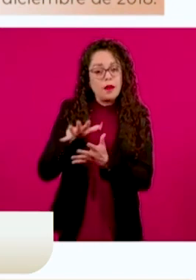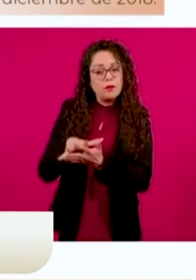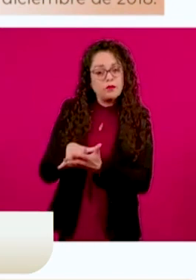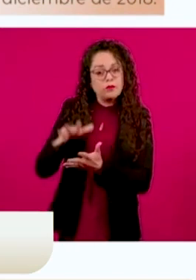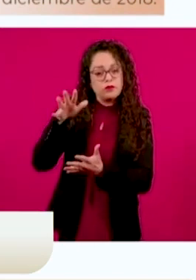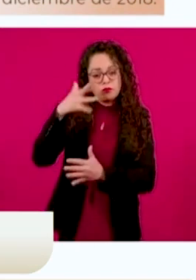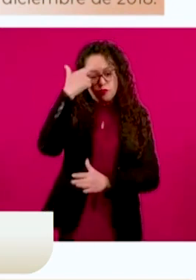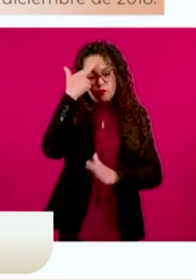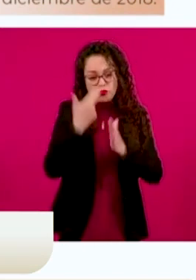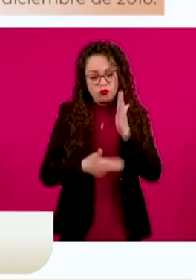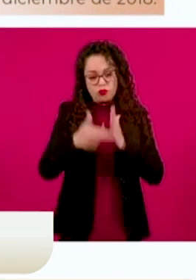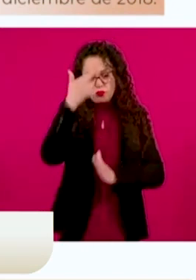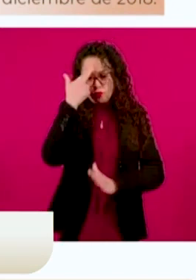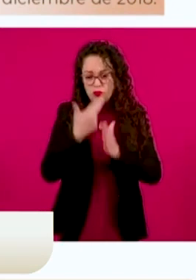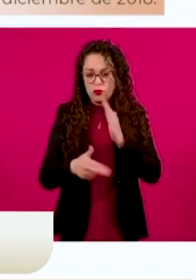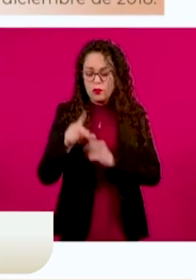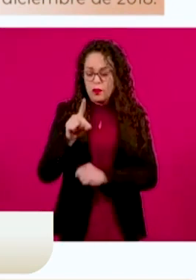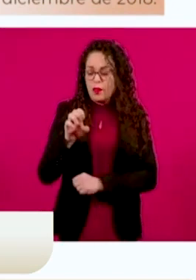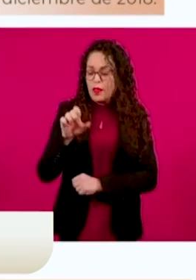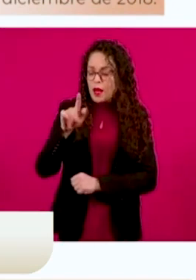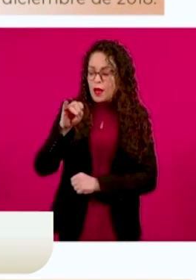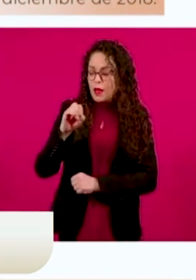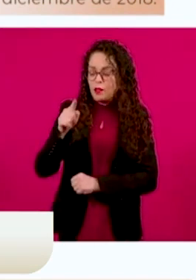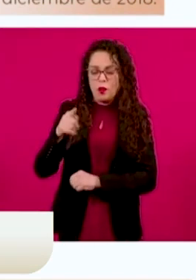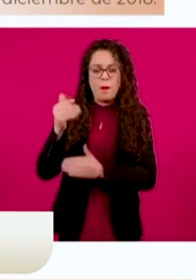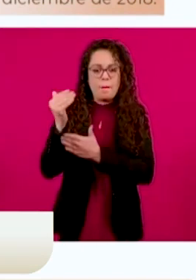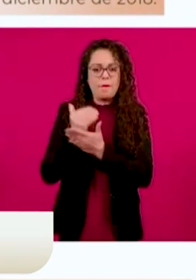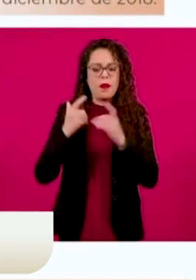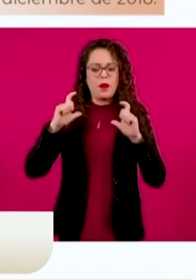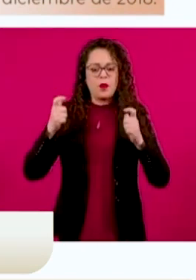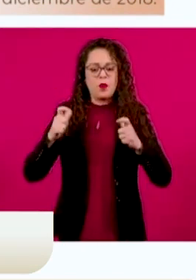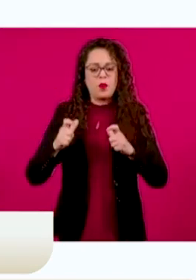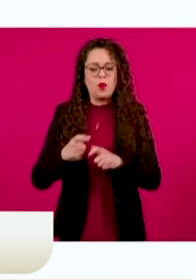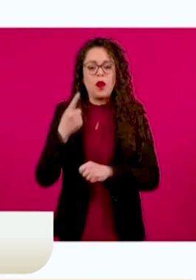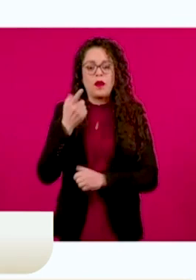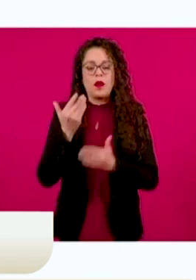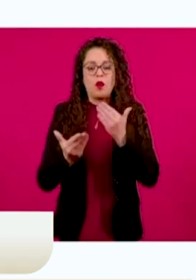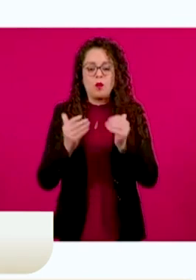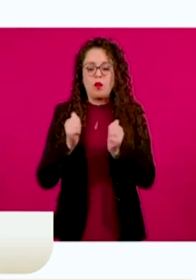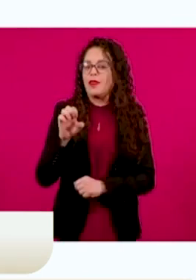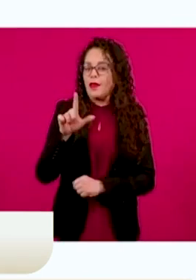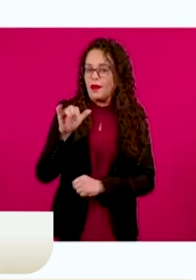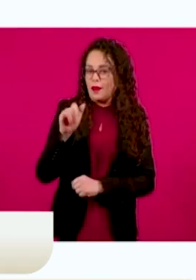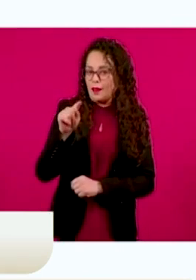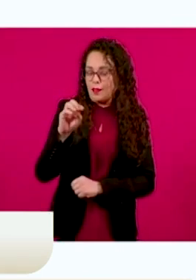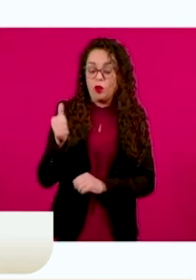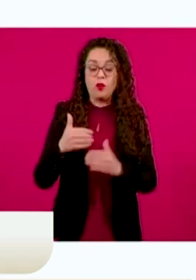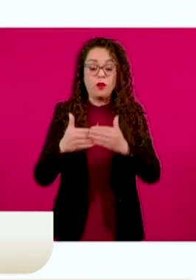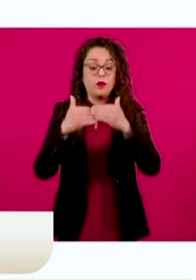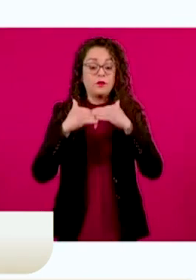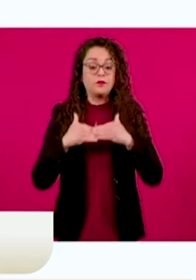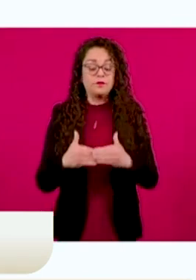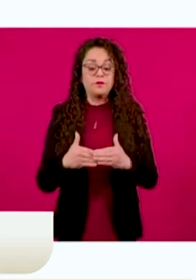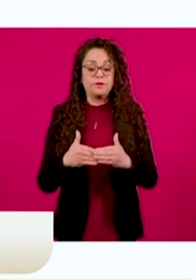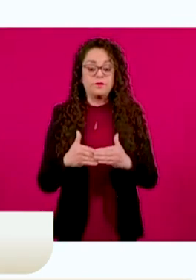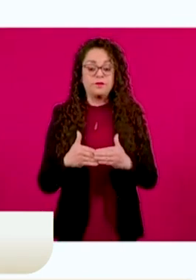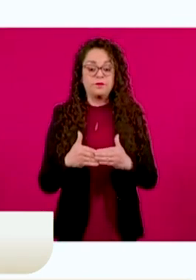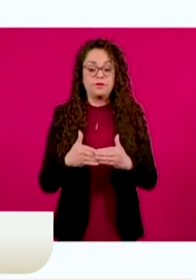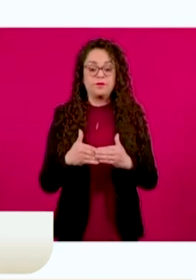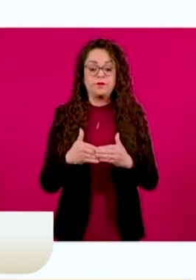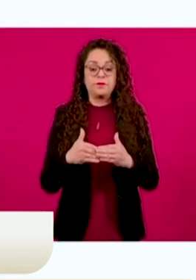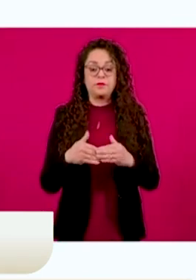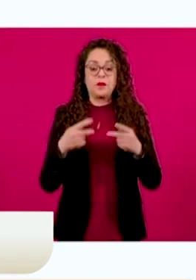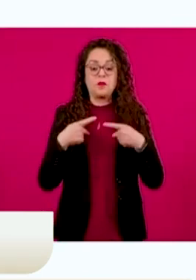los delitos hubo reducciones en relación con los delitos federales. En el homicidio